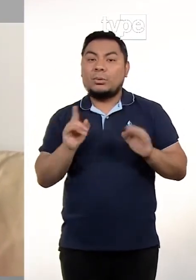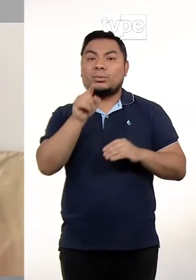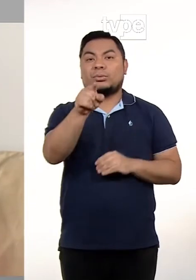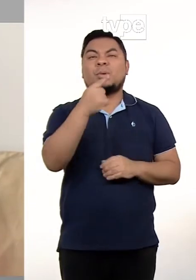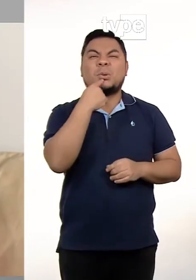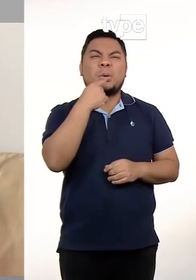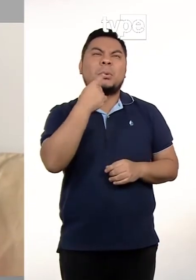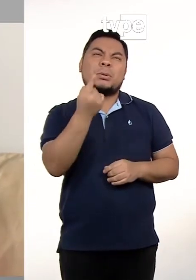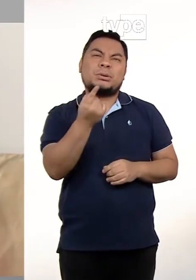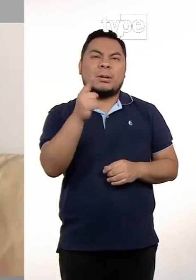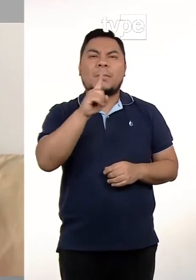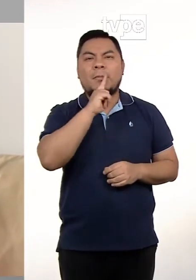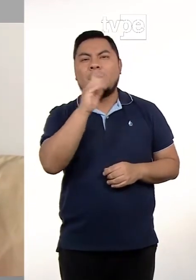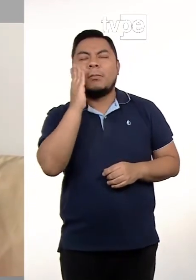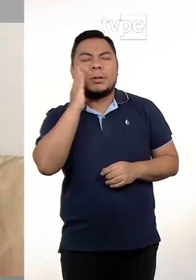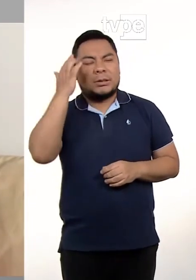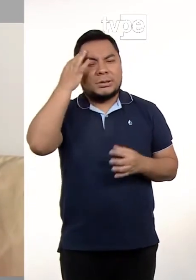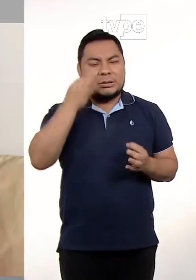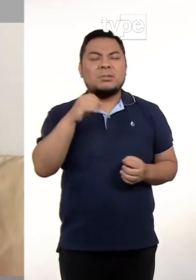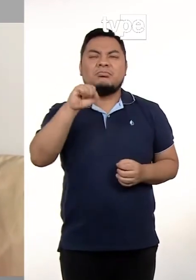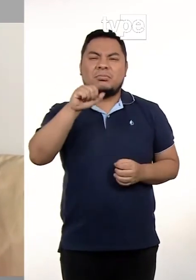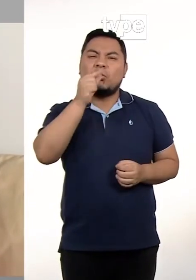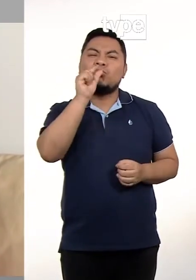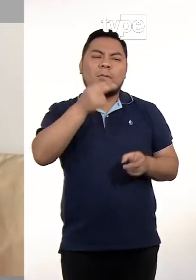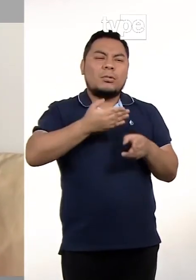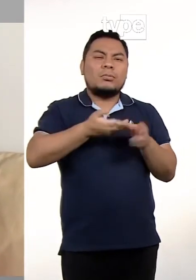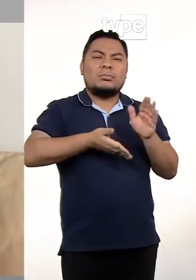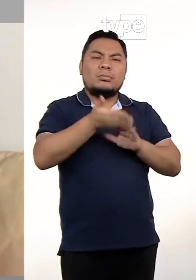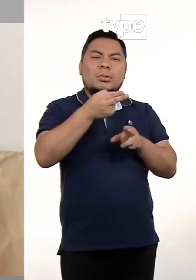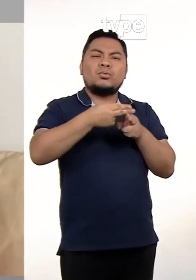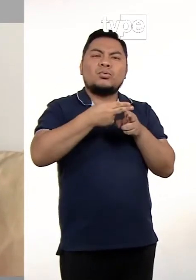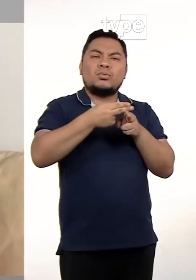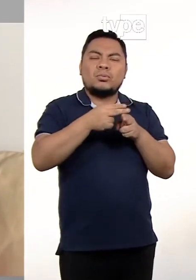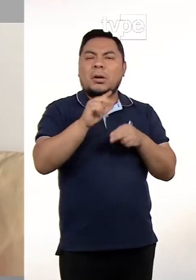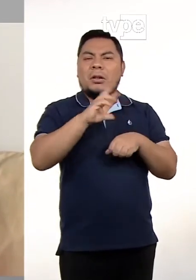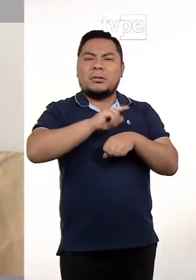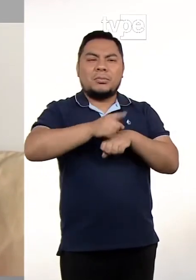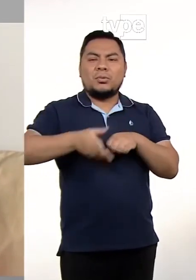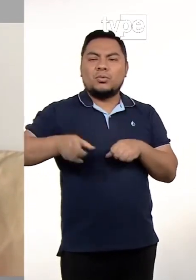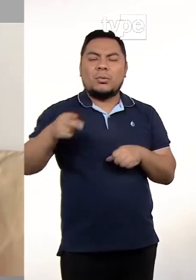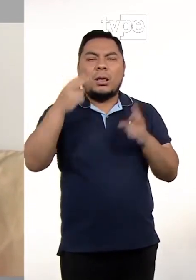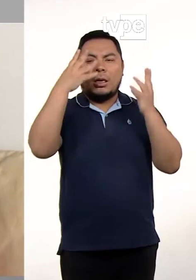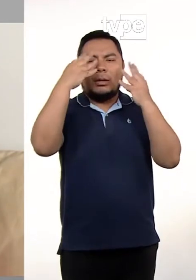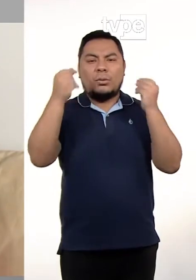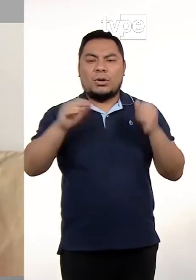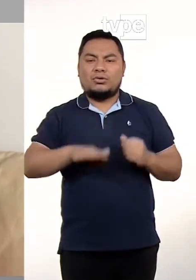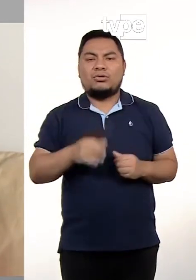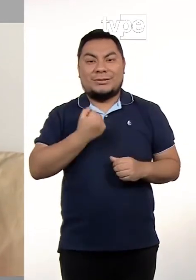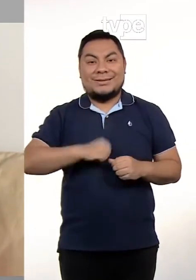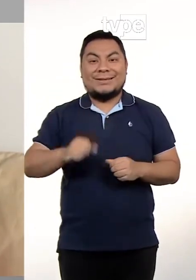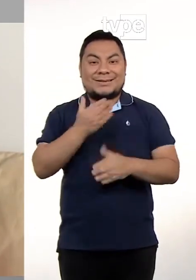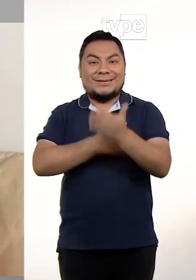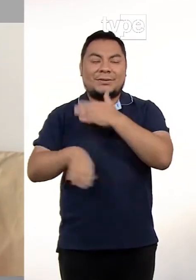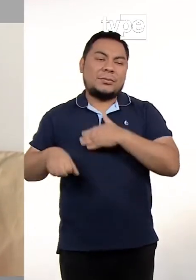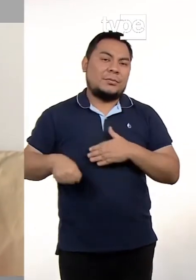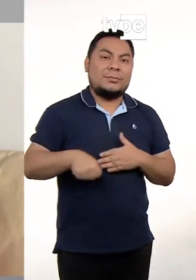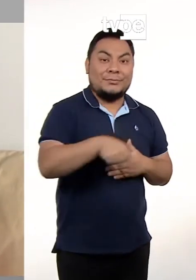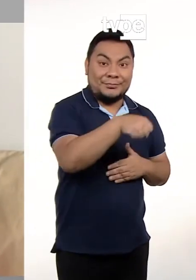hemos tomado la decisión de salir, nos parece en primer lugar importantísimo